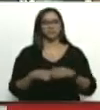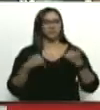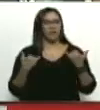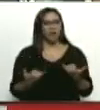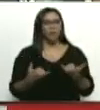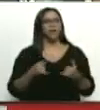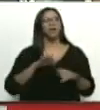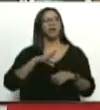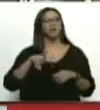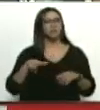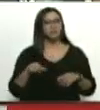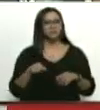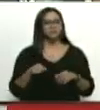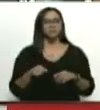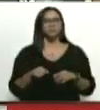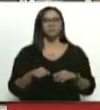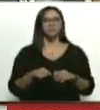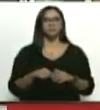la corrupción,